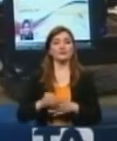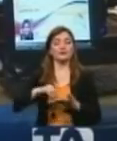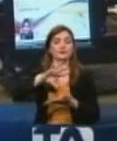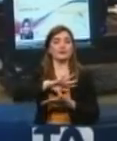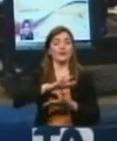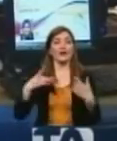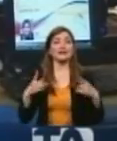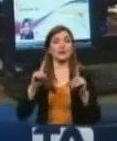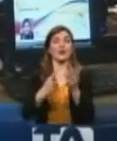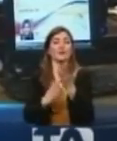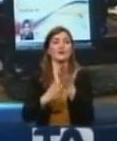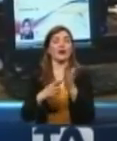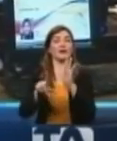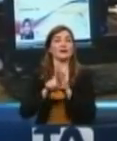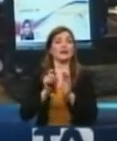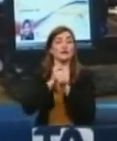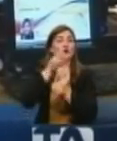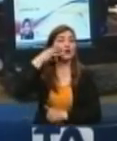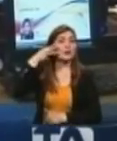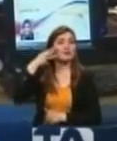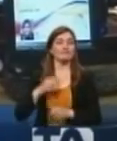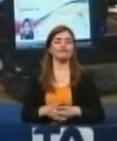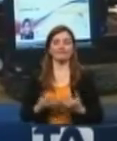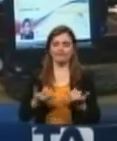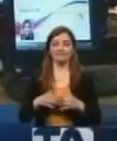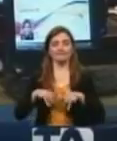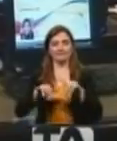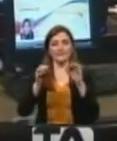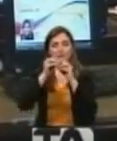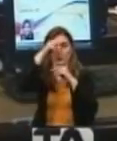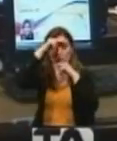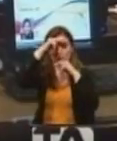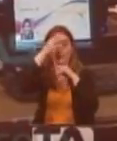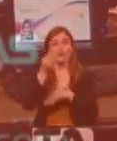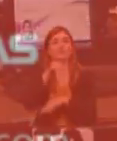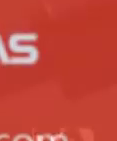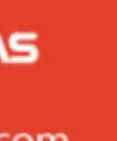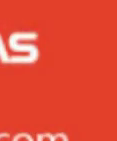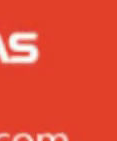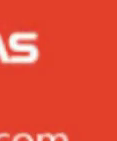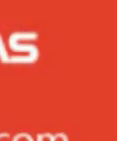todavía debate la ley amazónica en estos momentos. Regresamos contigo, Liz. Tú tienes más noticias. Muy buenas tardes.